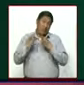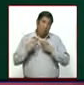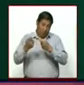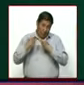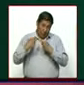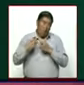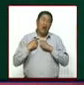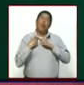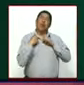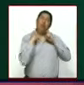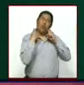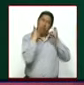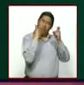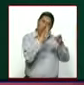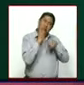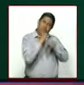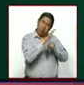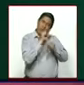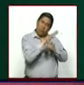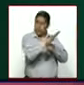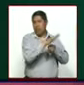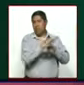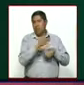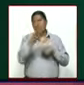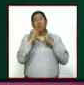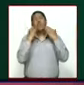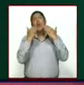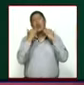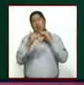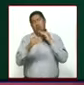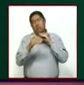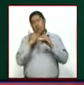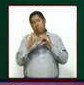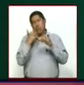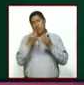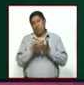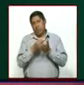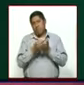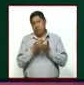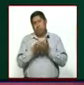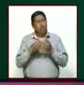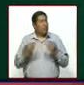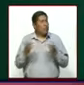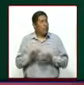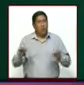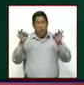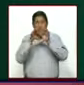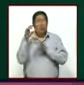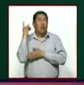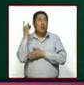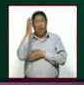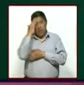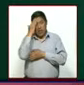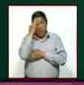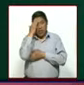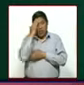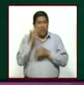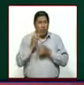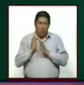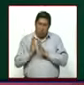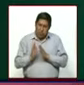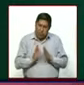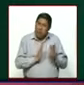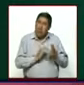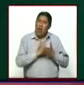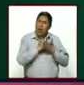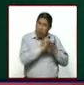con todo lo recaudado que usted está haciendo, ese aporte tan grande, tan significativo para todo el país. Tiene que saber que también la logística para